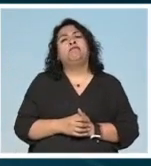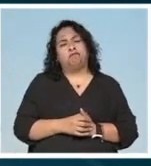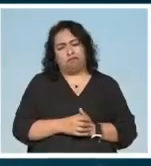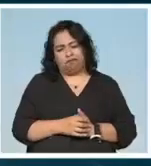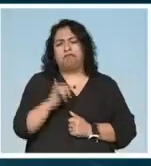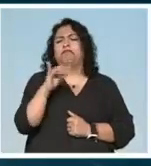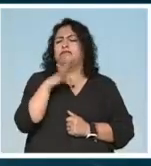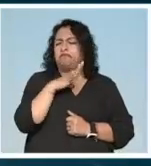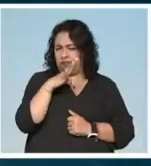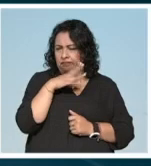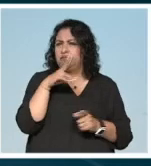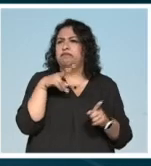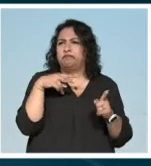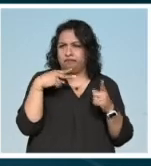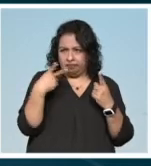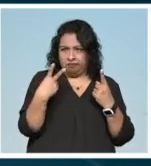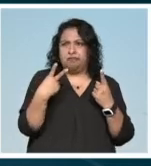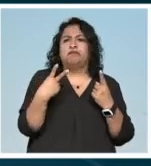Evidentemente hay un punto de vista